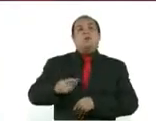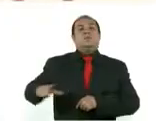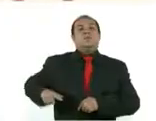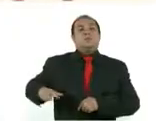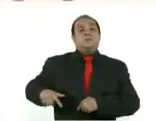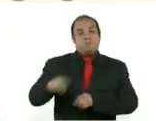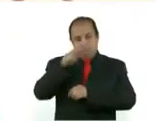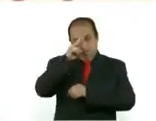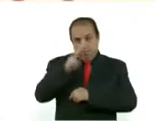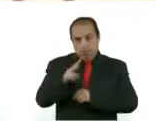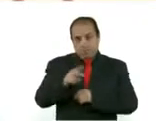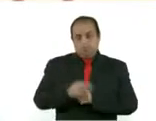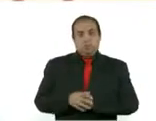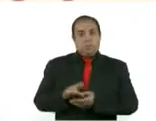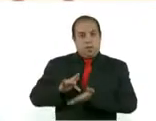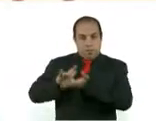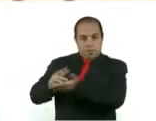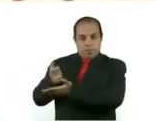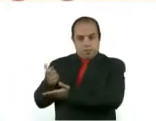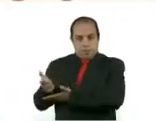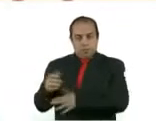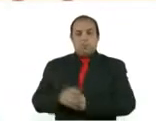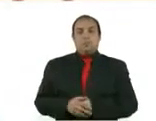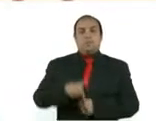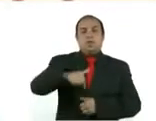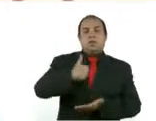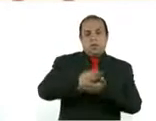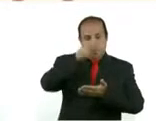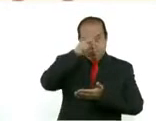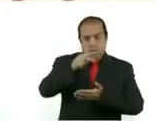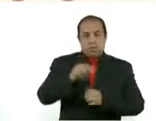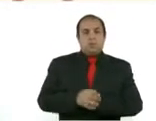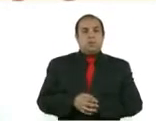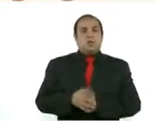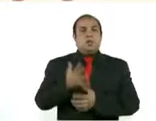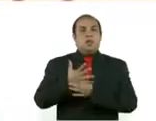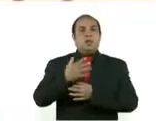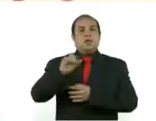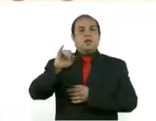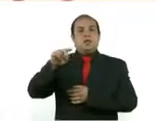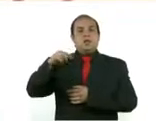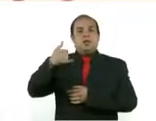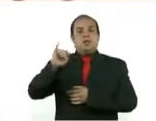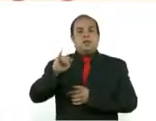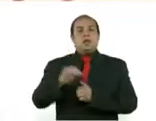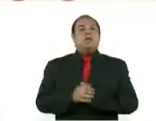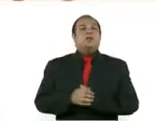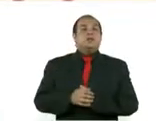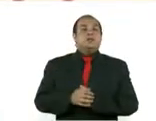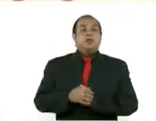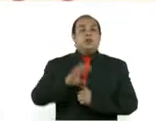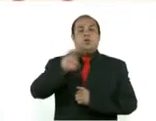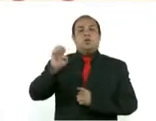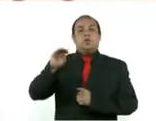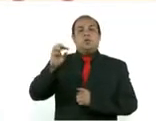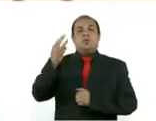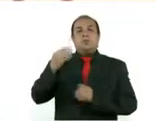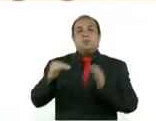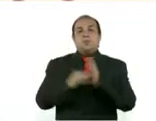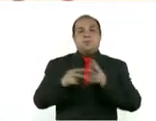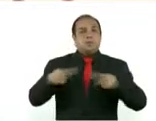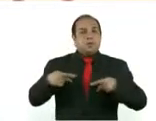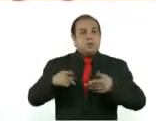Adelante. En la Ciudad de México, según el censo INEGI, hay 493,000 personas